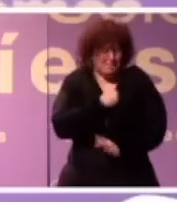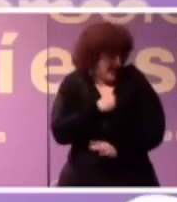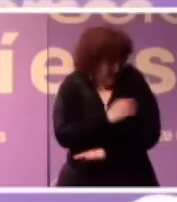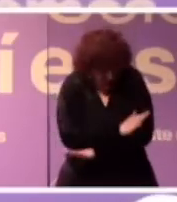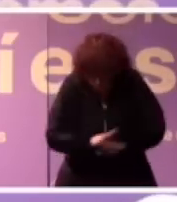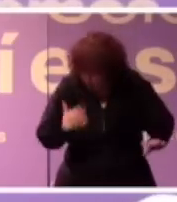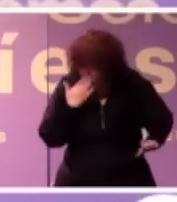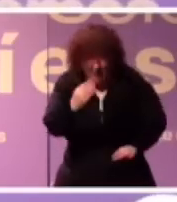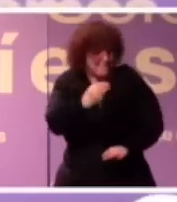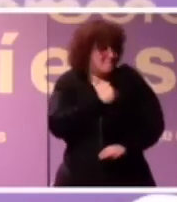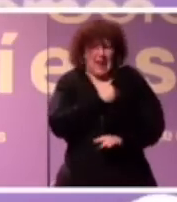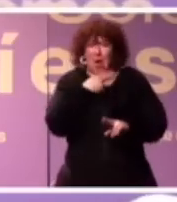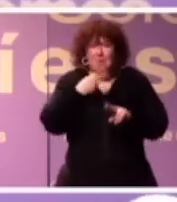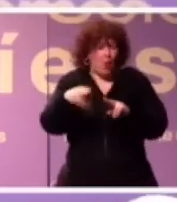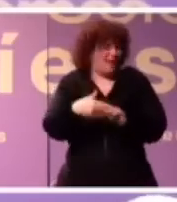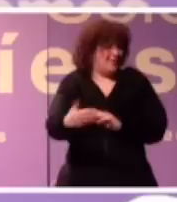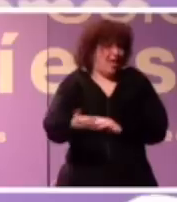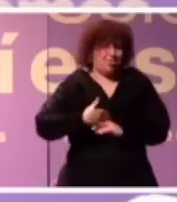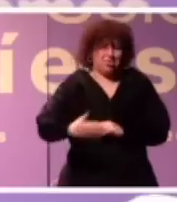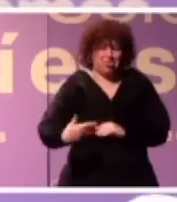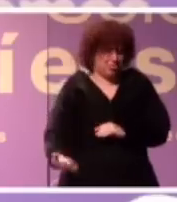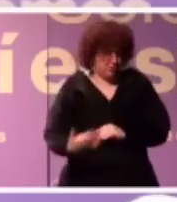una pena de política